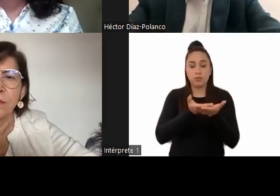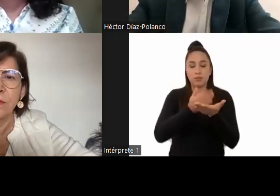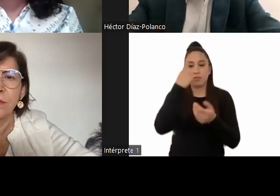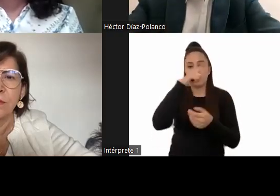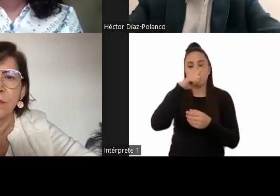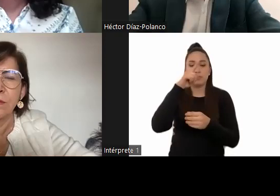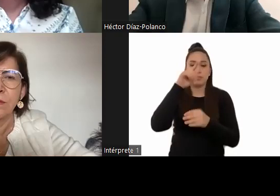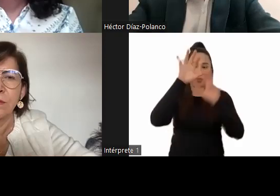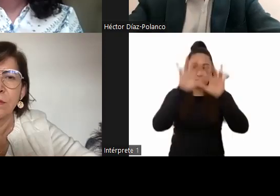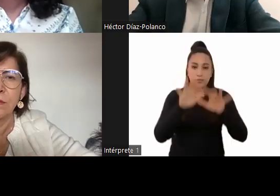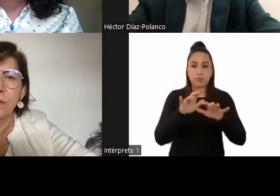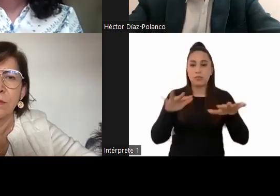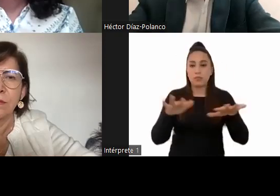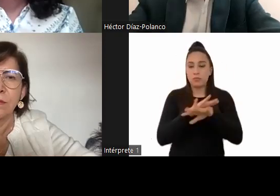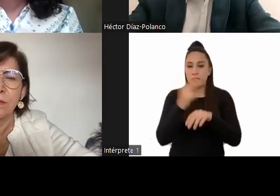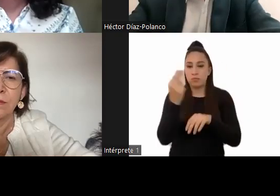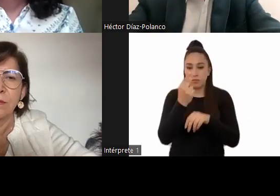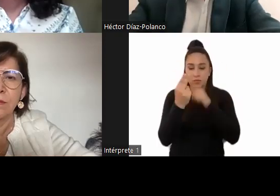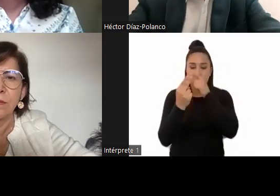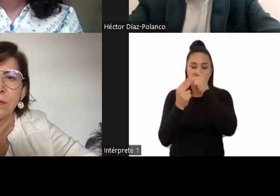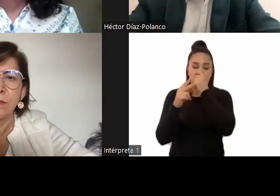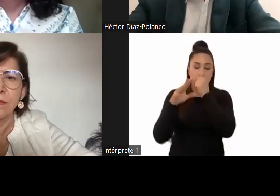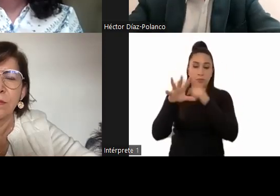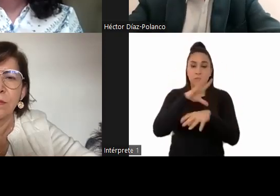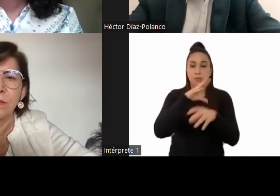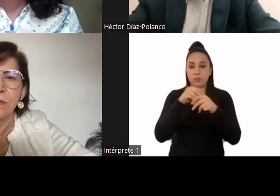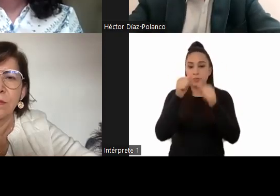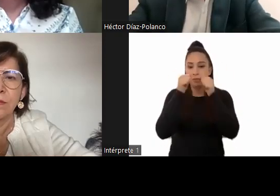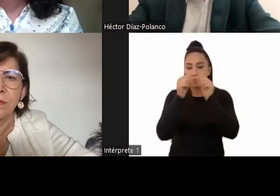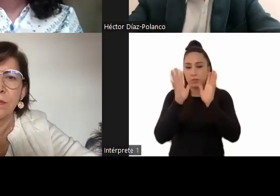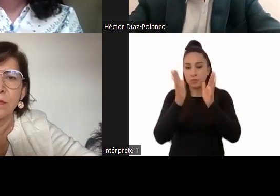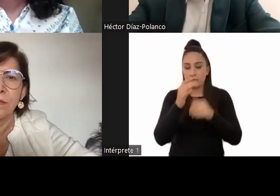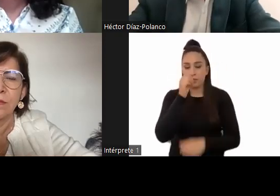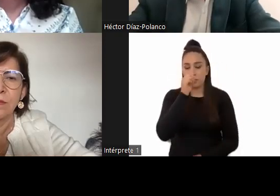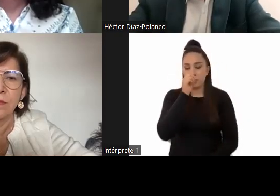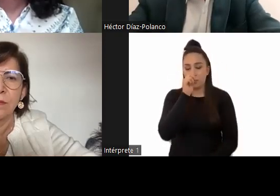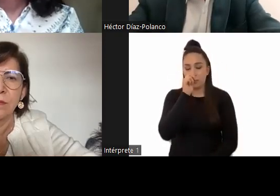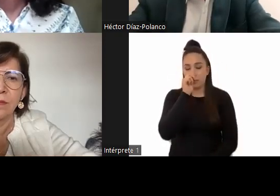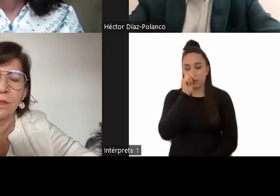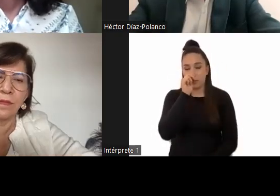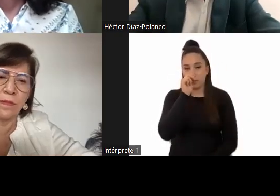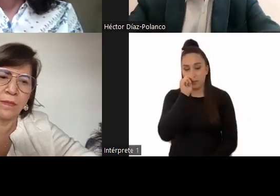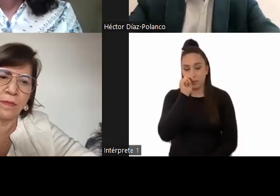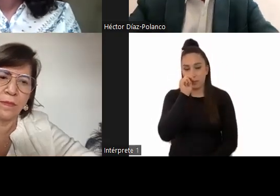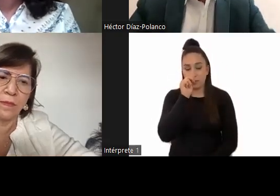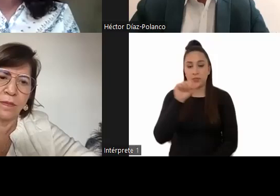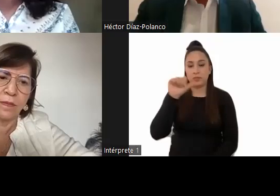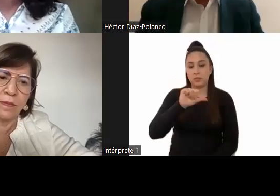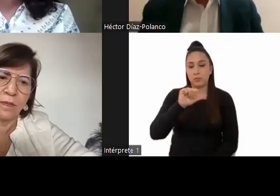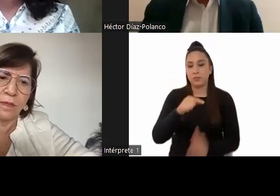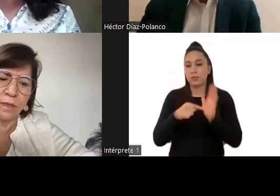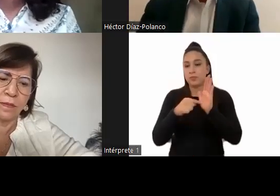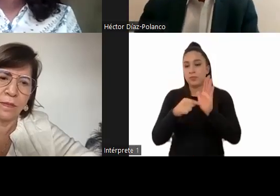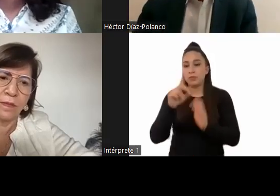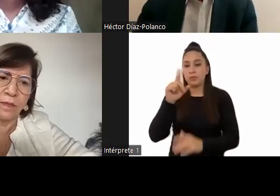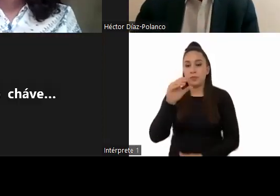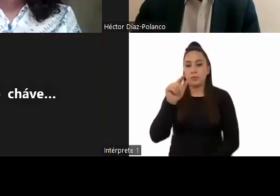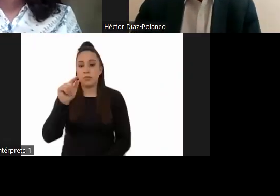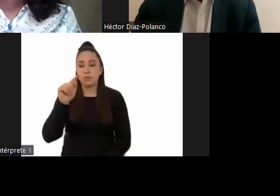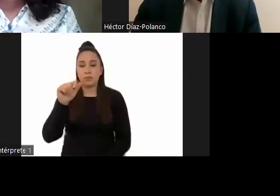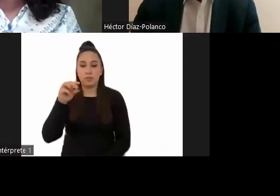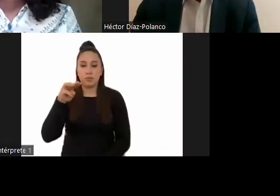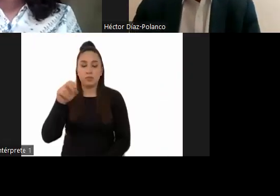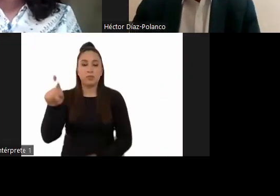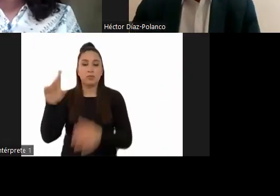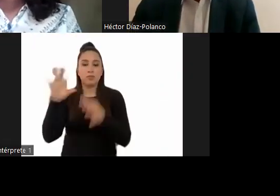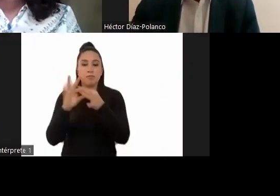que fueron atendidas. Ahora bien, este dictamen que se somete a consideración el día de hoy versa sobre una iniciativa